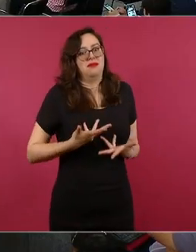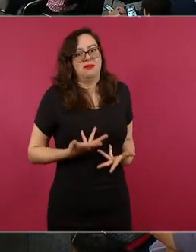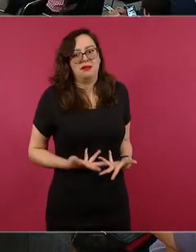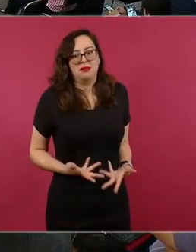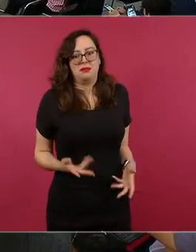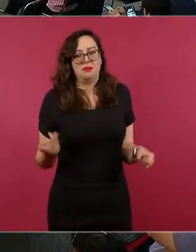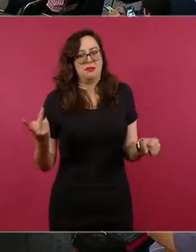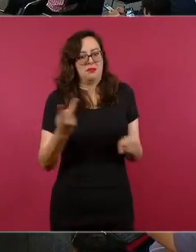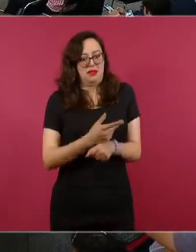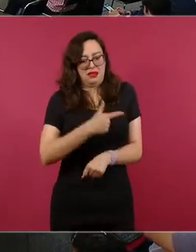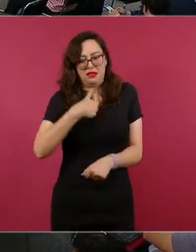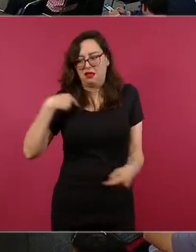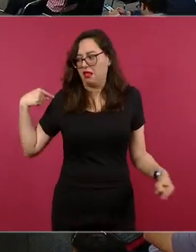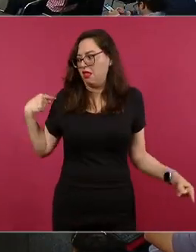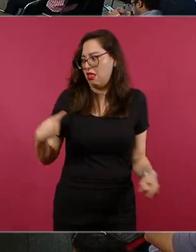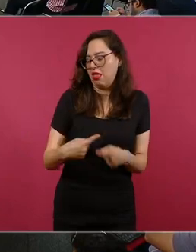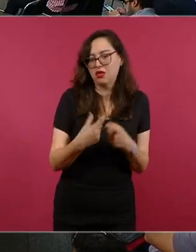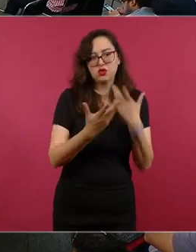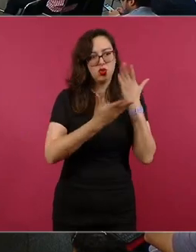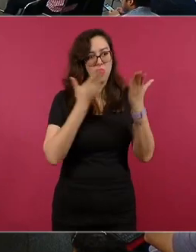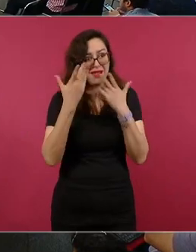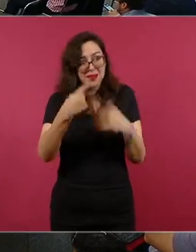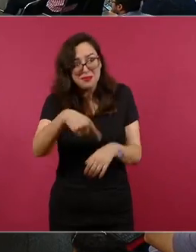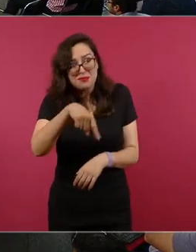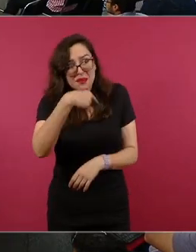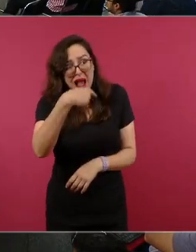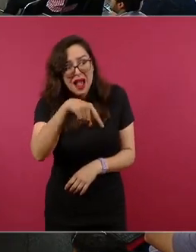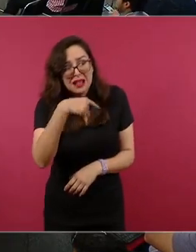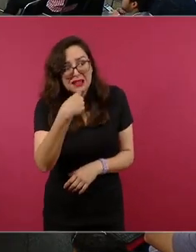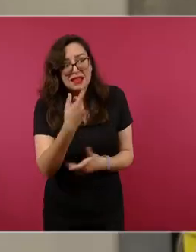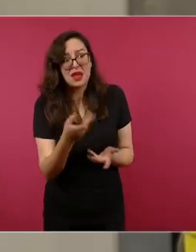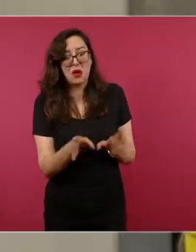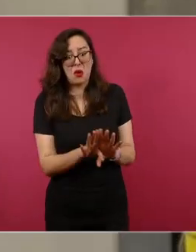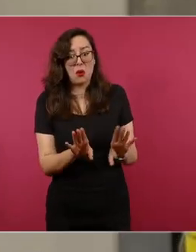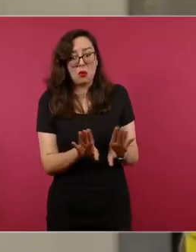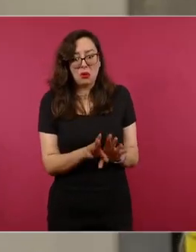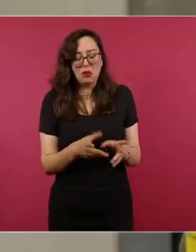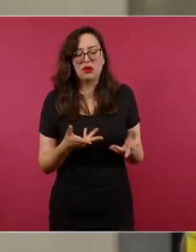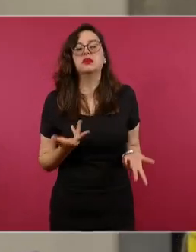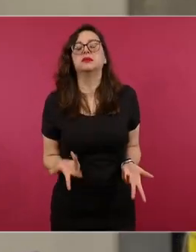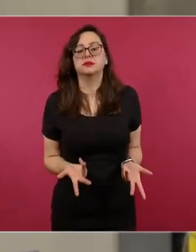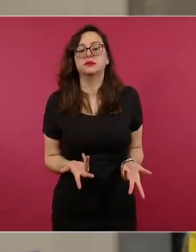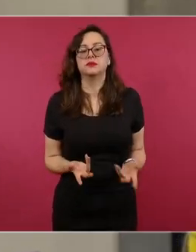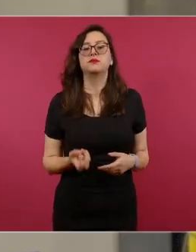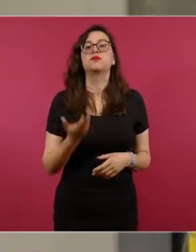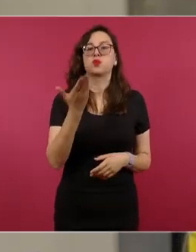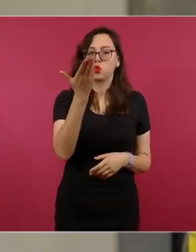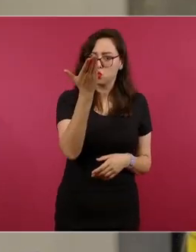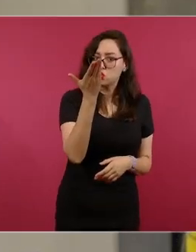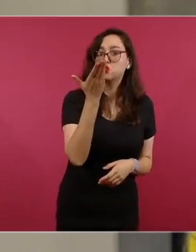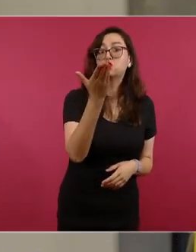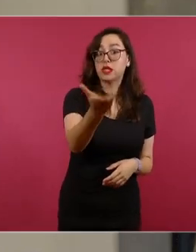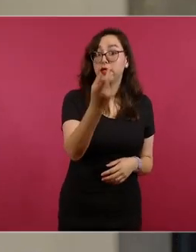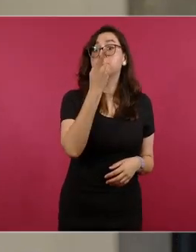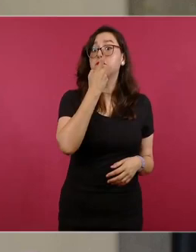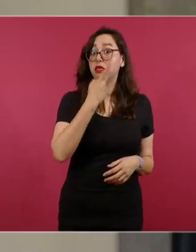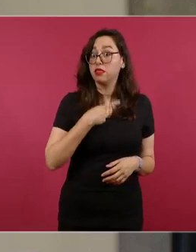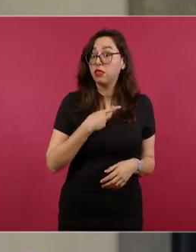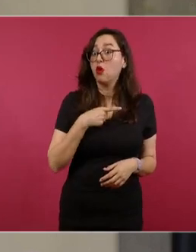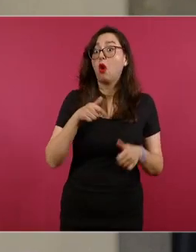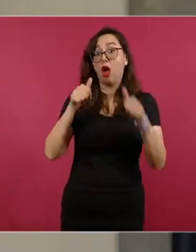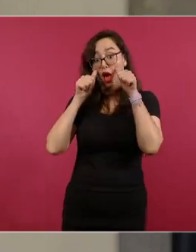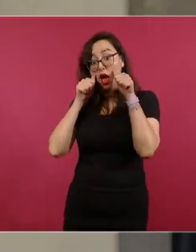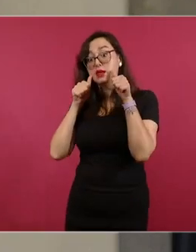un futuro académico adecuado. A pesar de su respuesta afirmativa, presidente, a la solicitud de los estudiantes de medicina de Tlalpan,